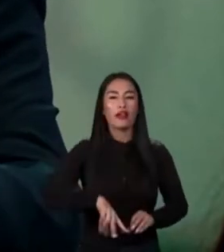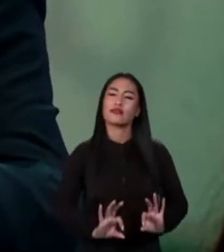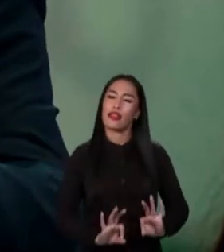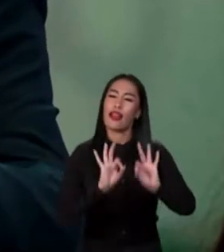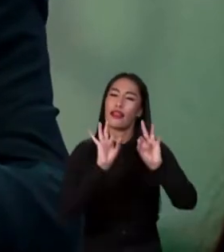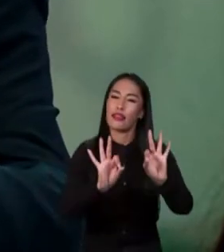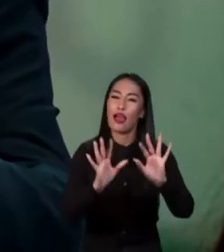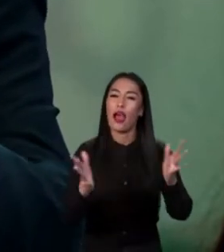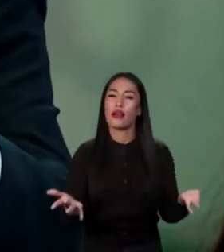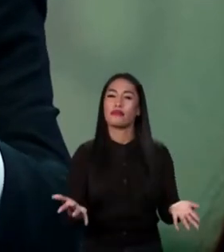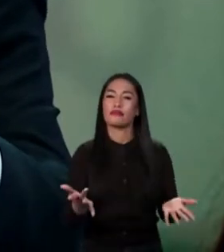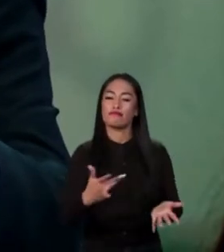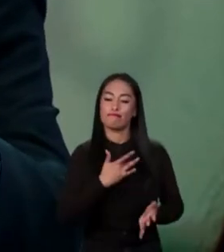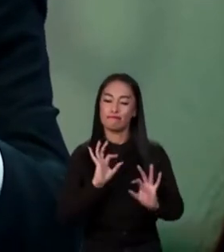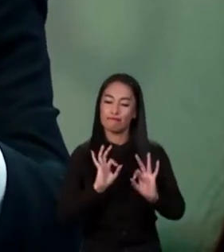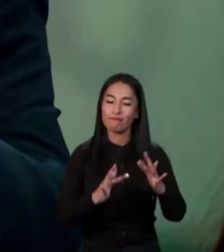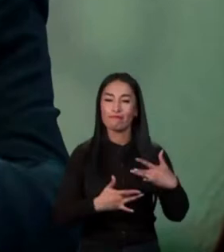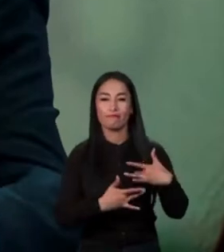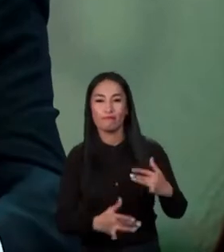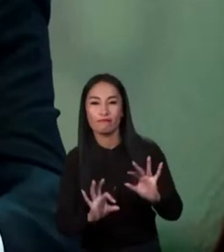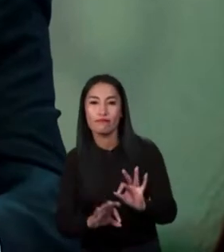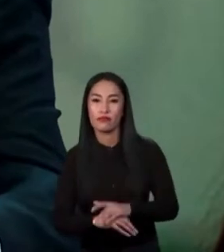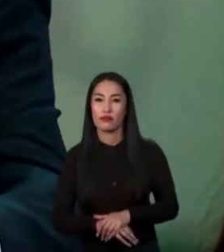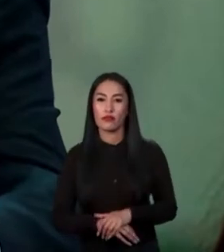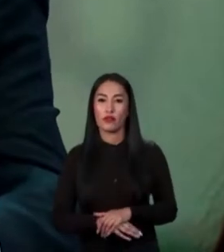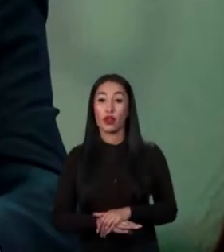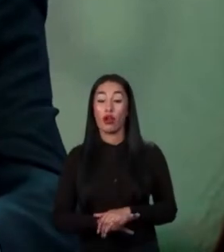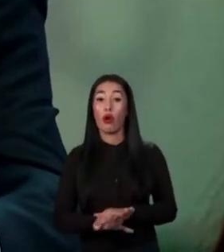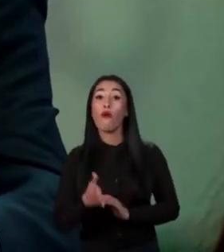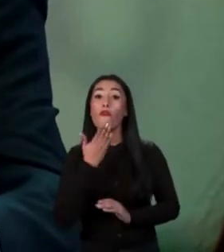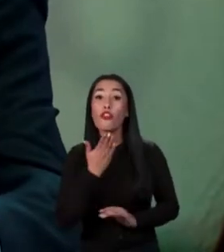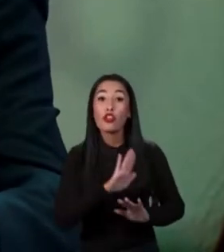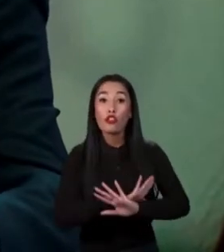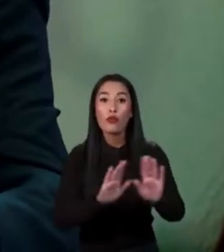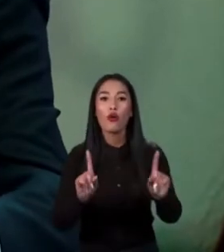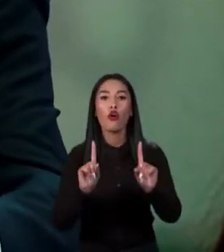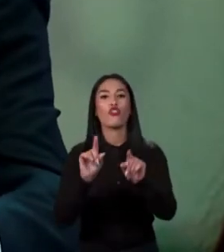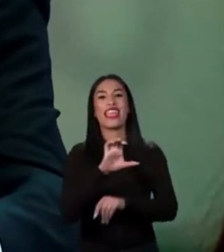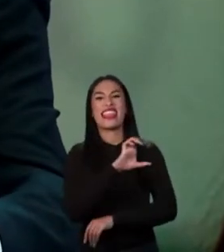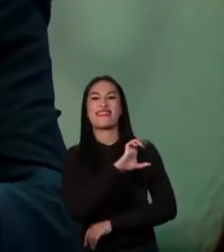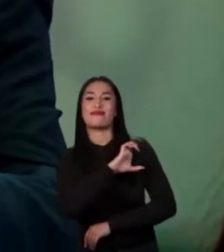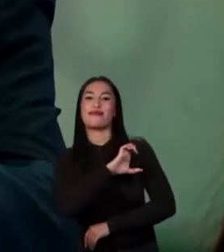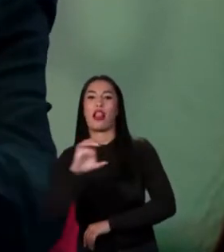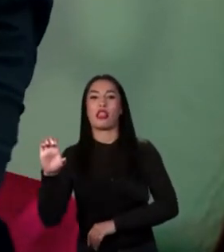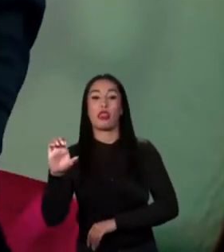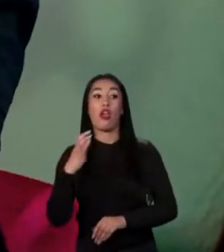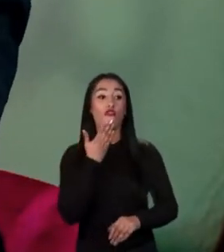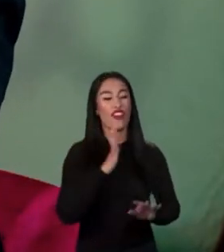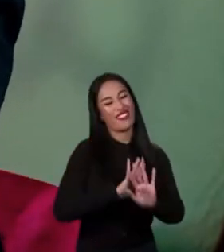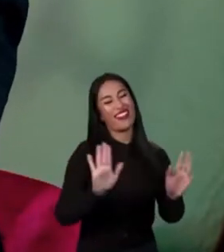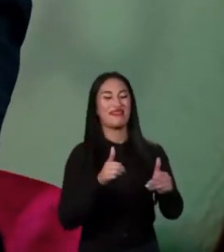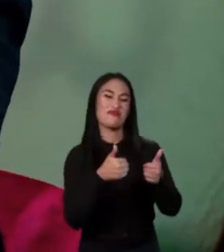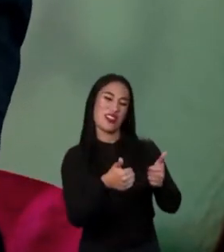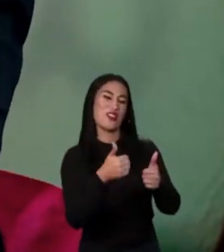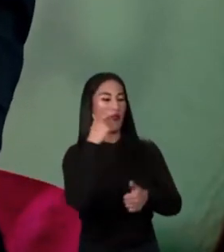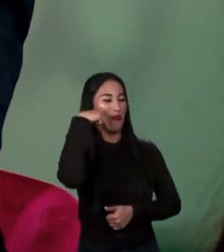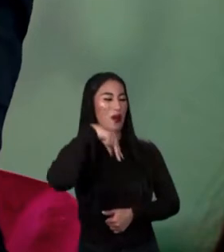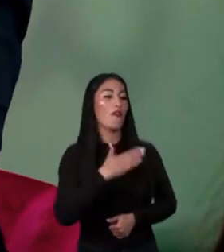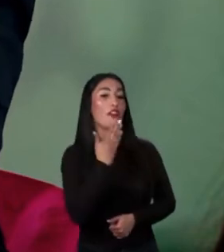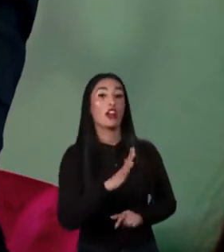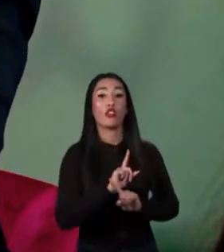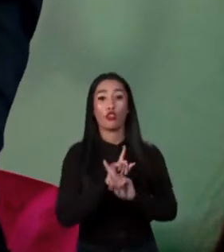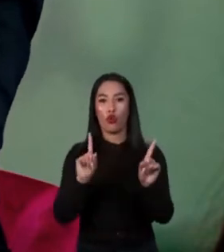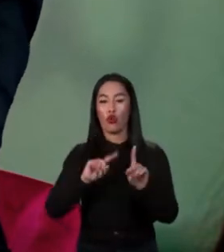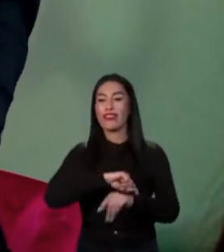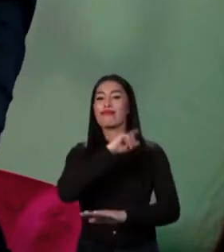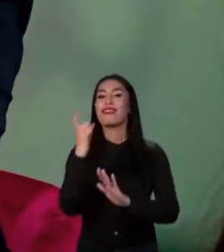como universidades no formar sólo un ser humano bueno es formar excelentes seres humanos que sean comercial la doctora dolly integral